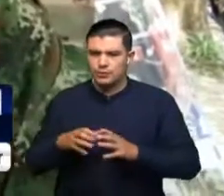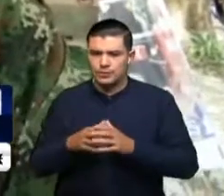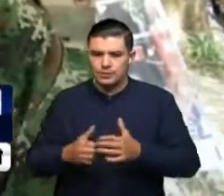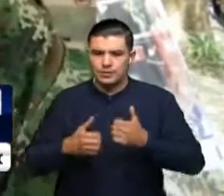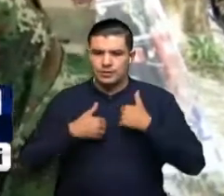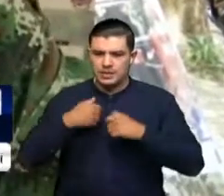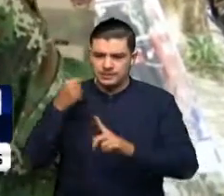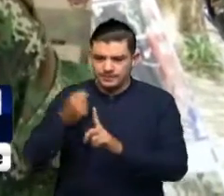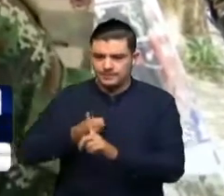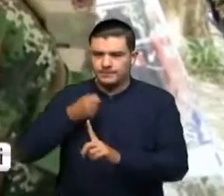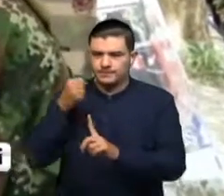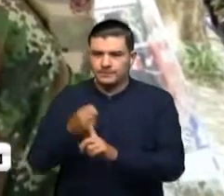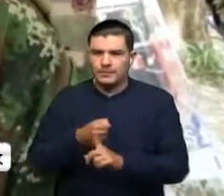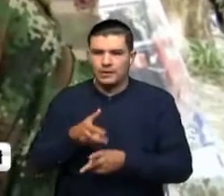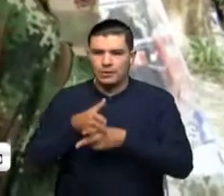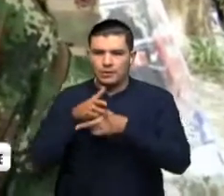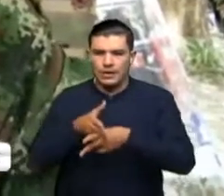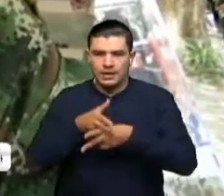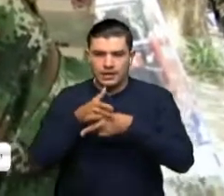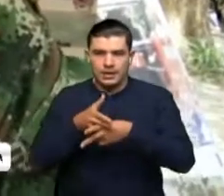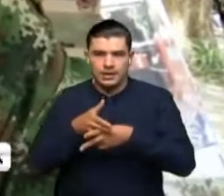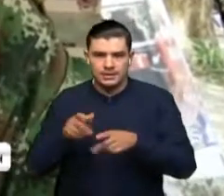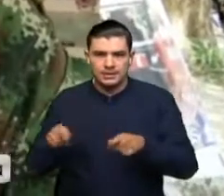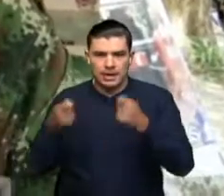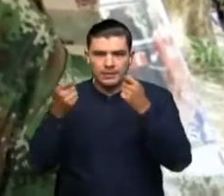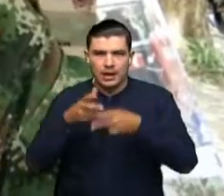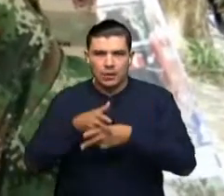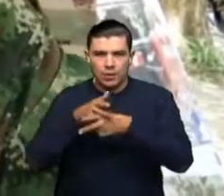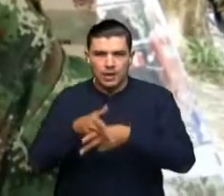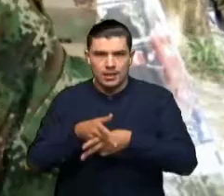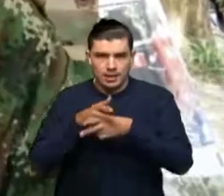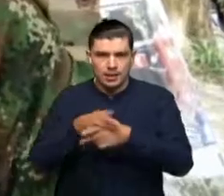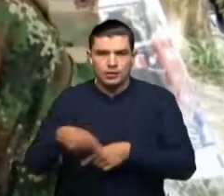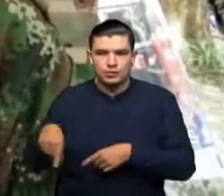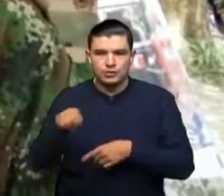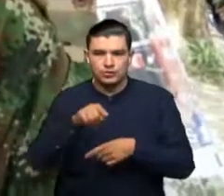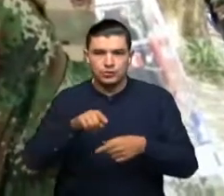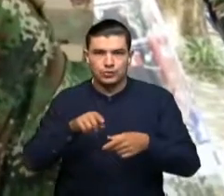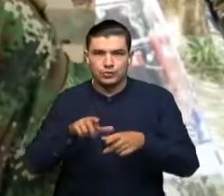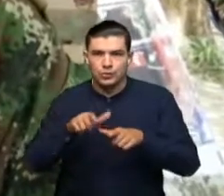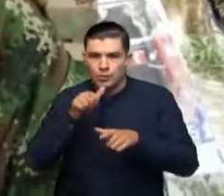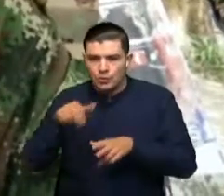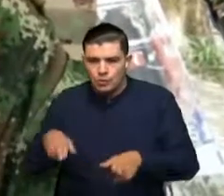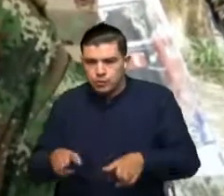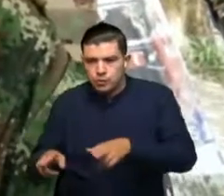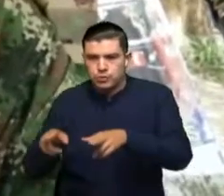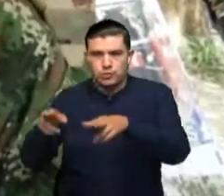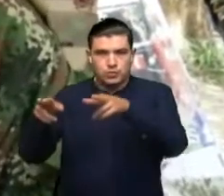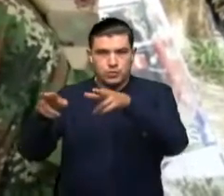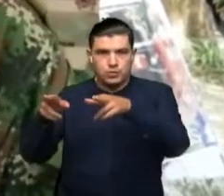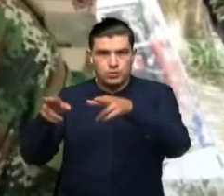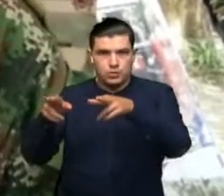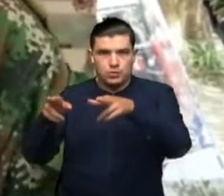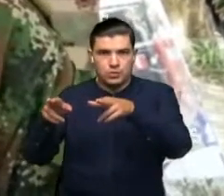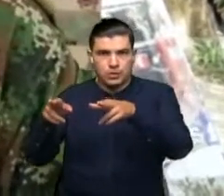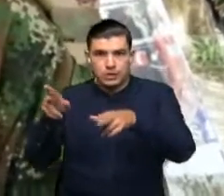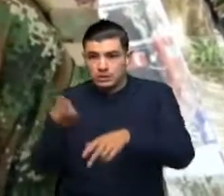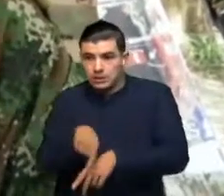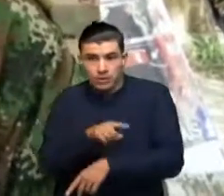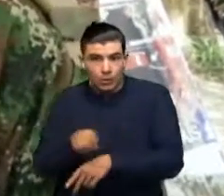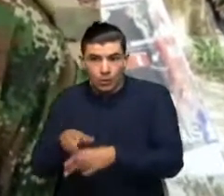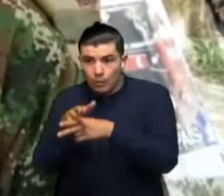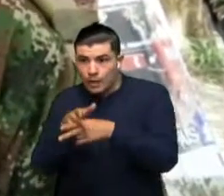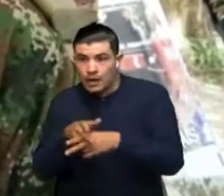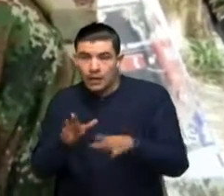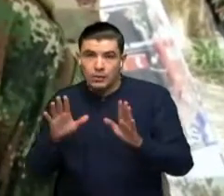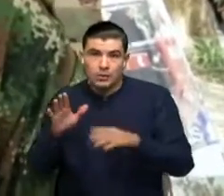de salvaguardar aquellas fuentes hídricas, las cuales si no se saben tratar, pues nos